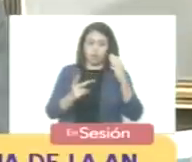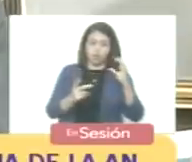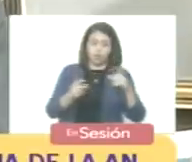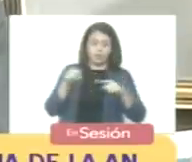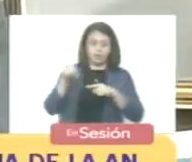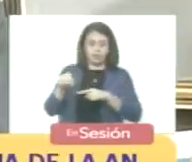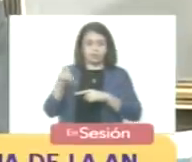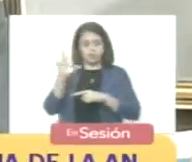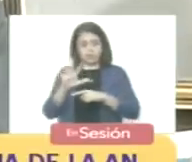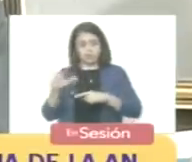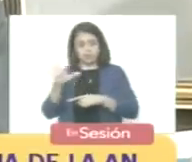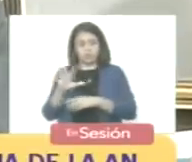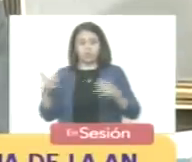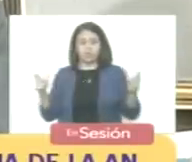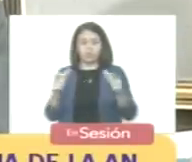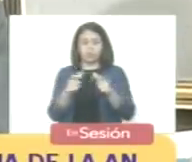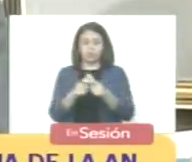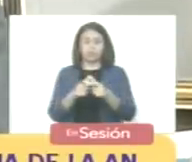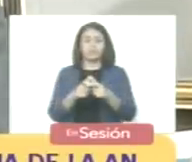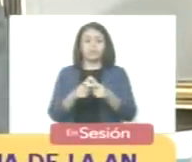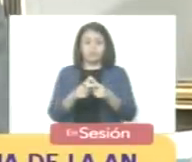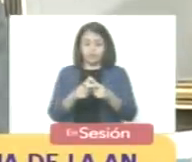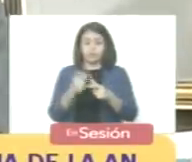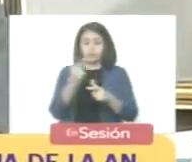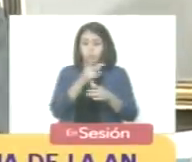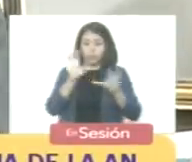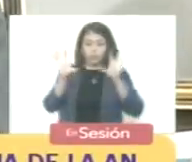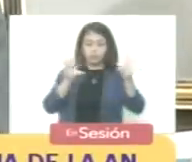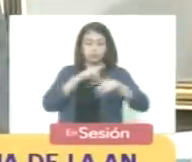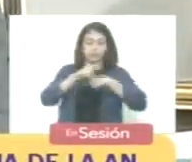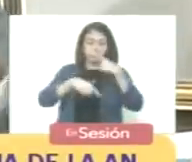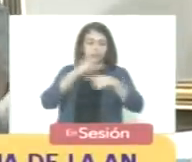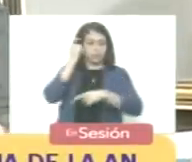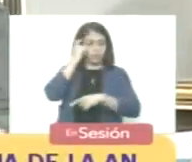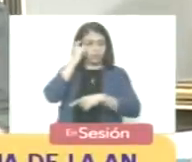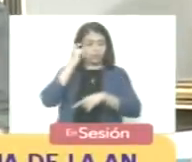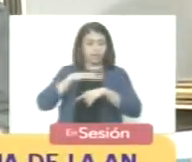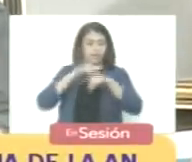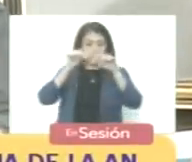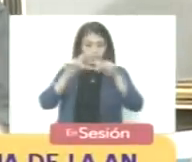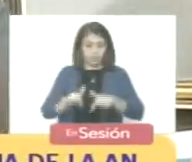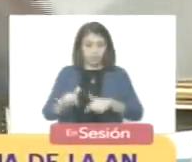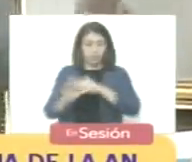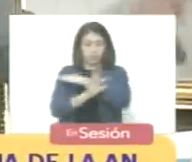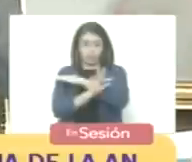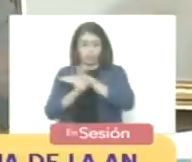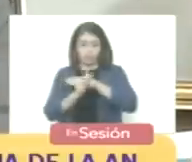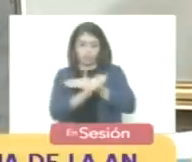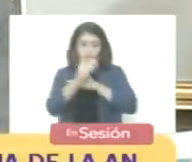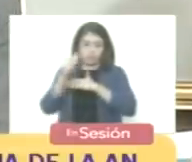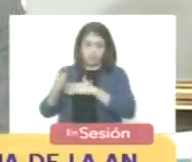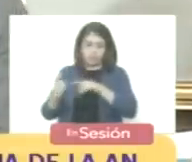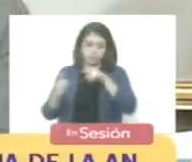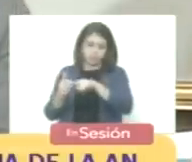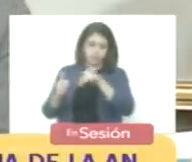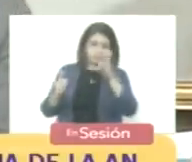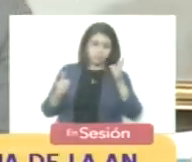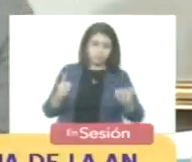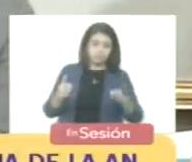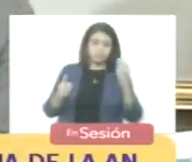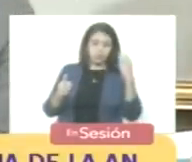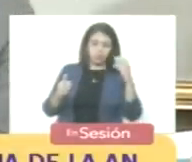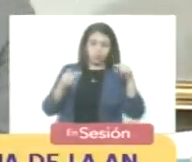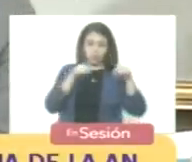para reunirnos, para hacer reuniones de carácter binacional en los próximos días, en este lado de la frontera y en el otro